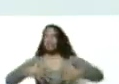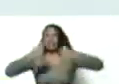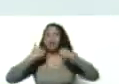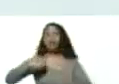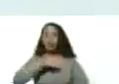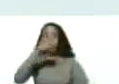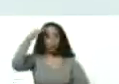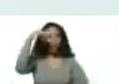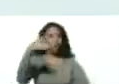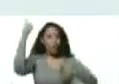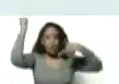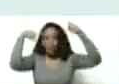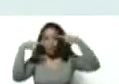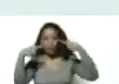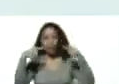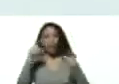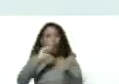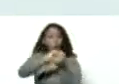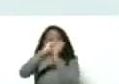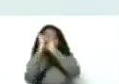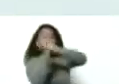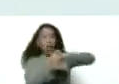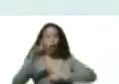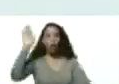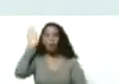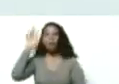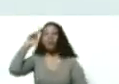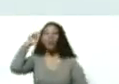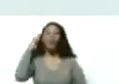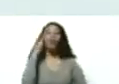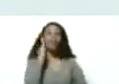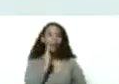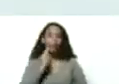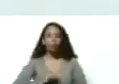nuestro comandante Chávez y lo convirtió en el juramento bolivariano.